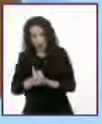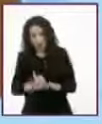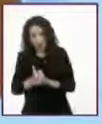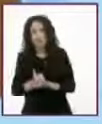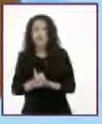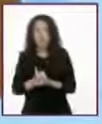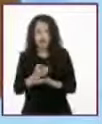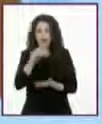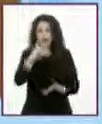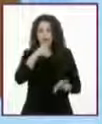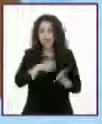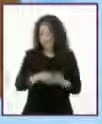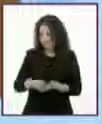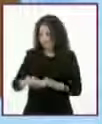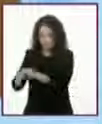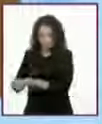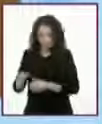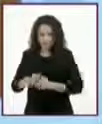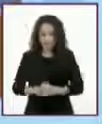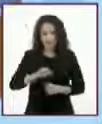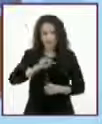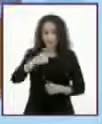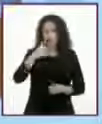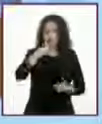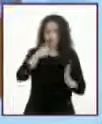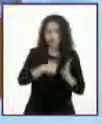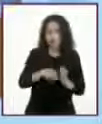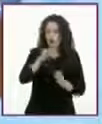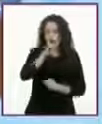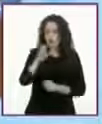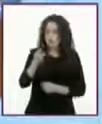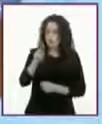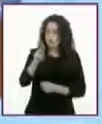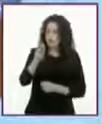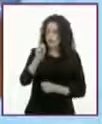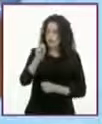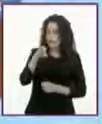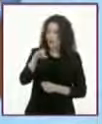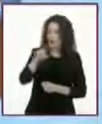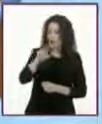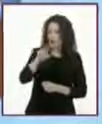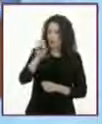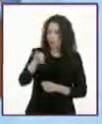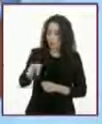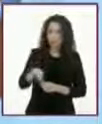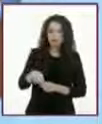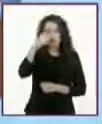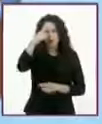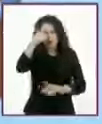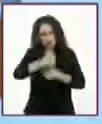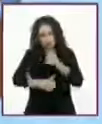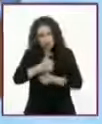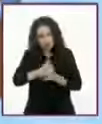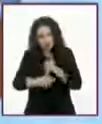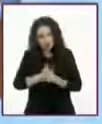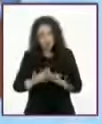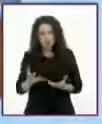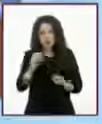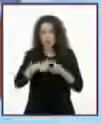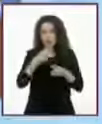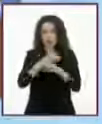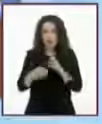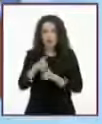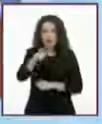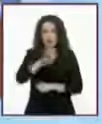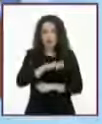de motivos. Esta carta se suele pedir en convocatorias o concursos, ya que en ella puedes expresar los intereses o motivaciones